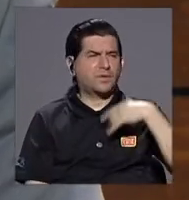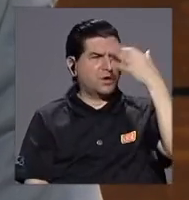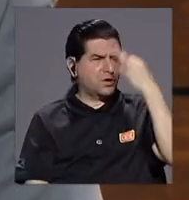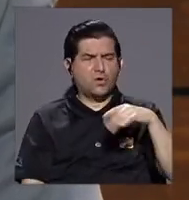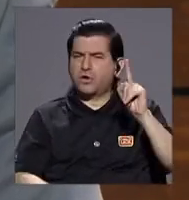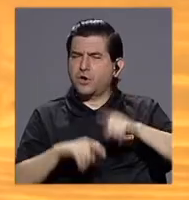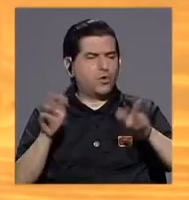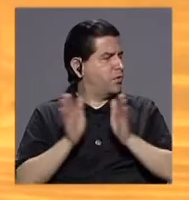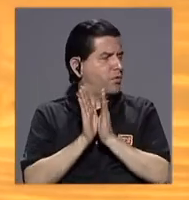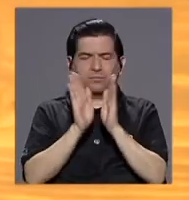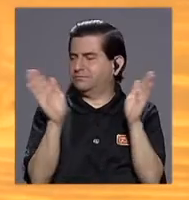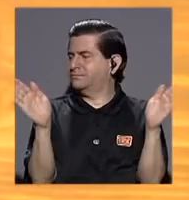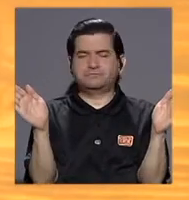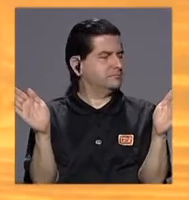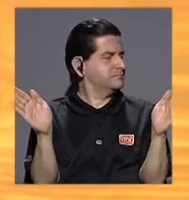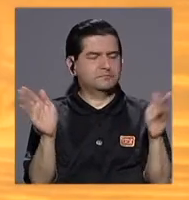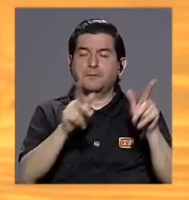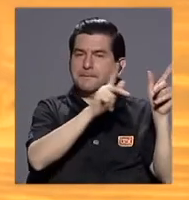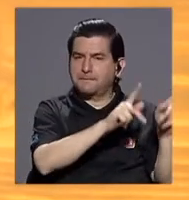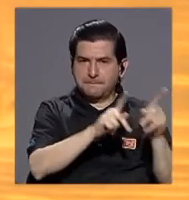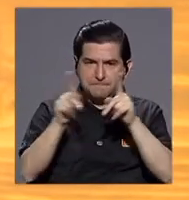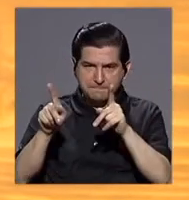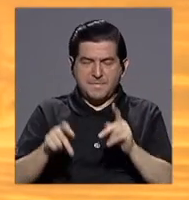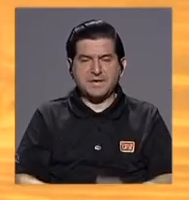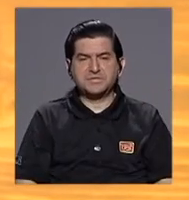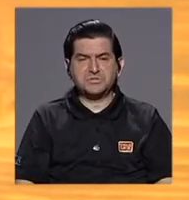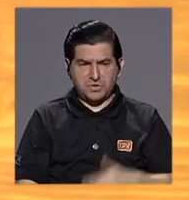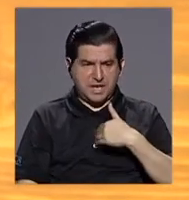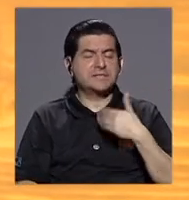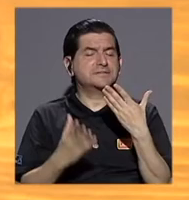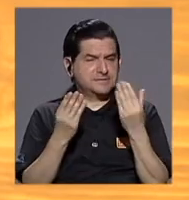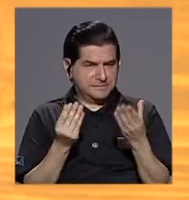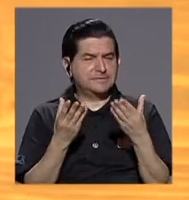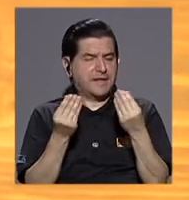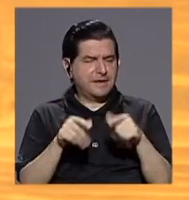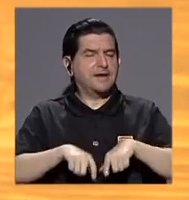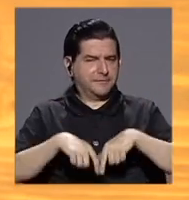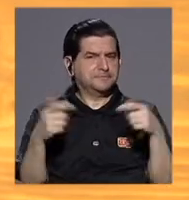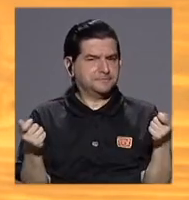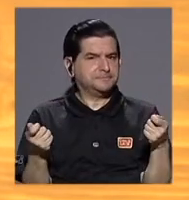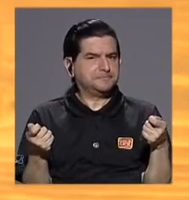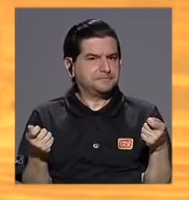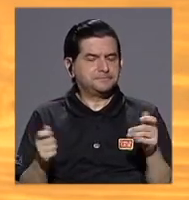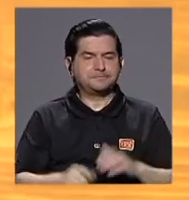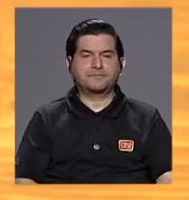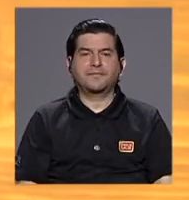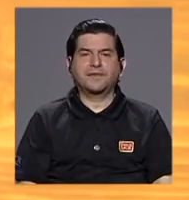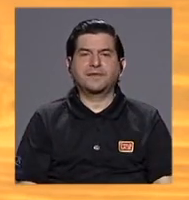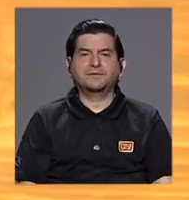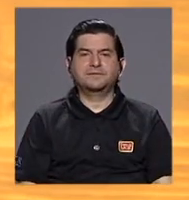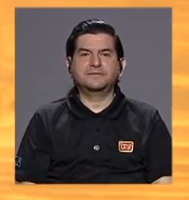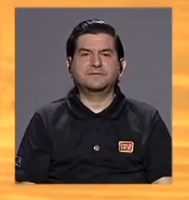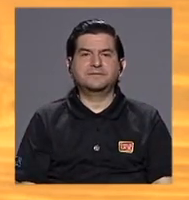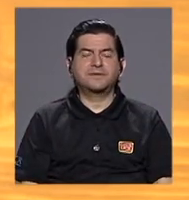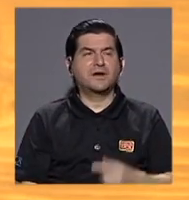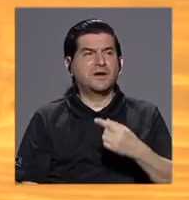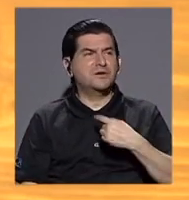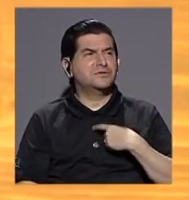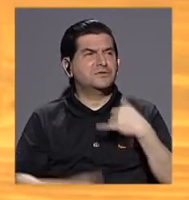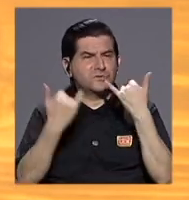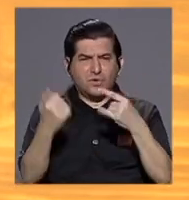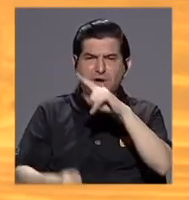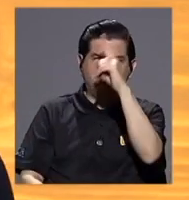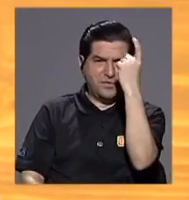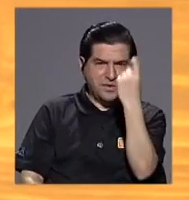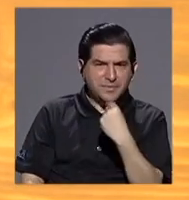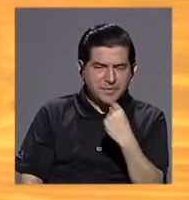puede generalizar porque ha habido gente... Hay mucha gente que le tiene miedo a la prensa. Y yo, digamos, ahora que usted me